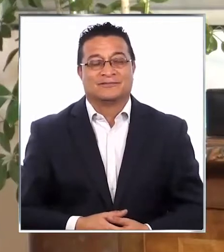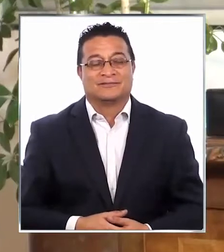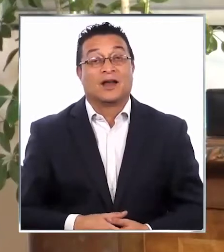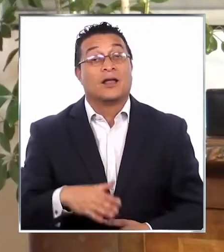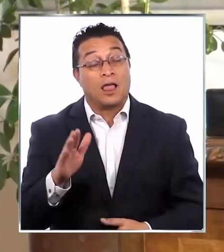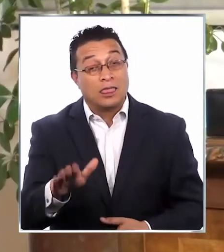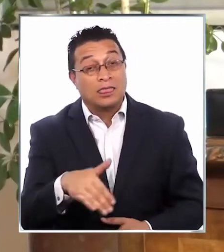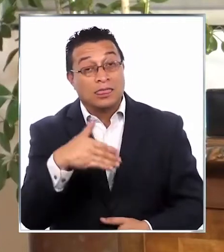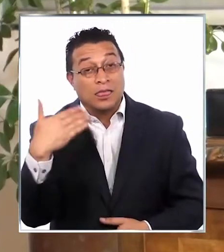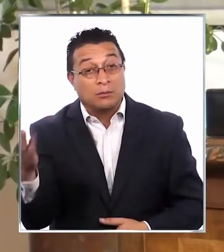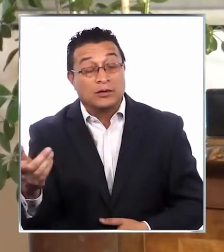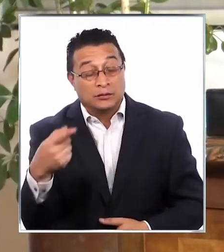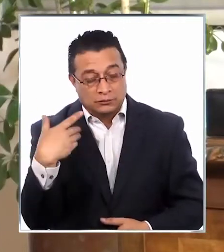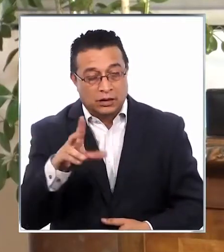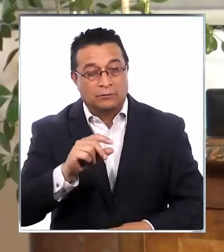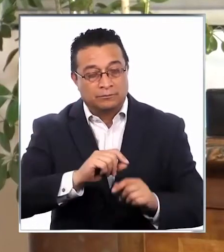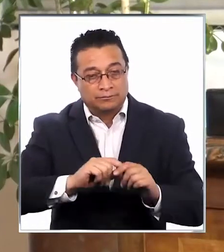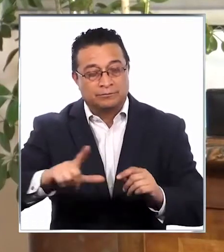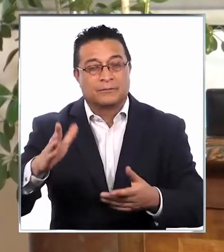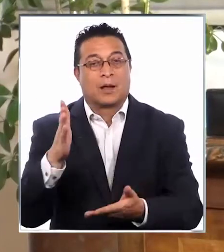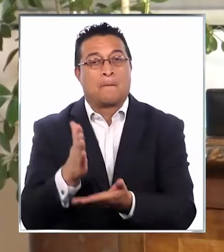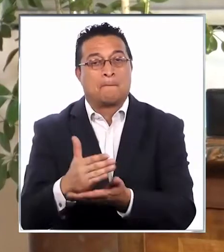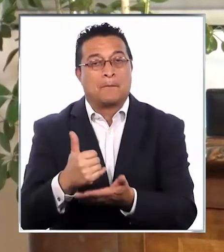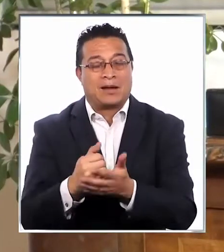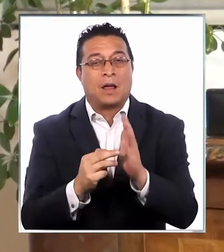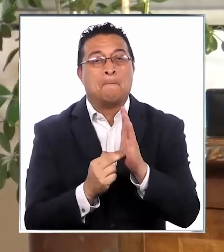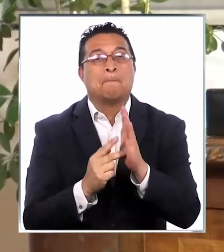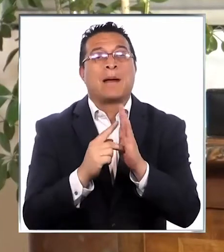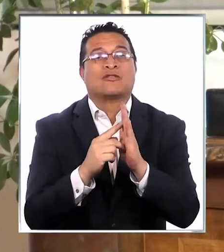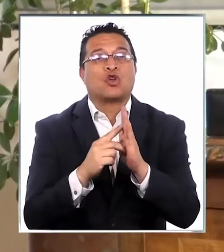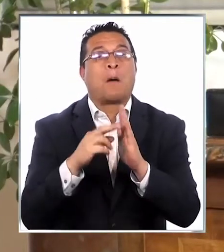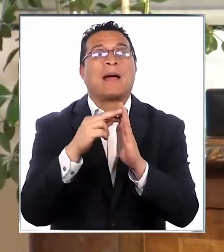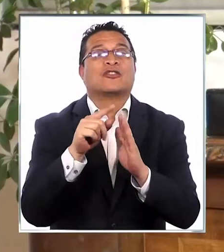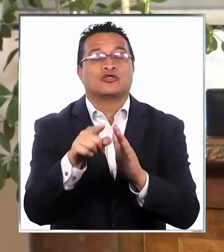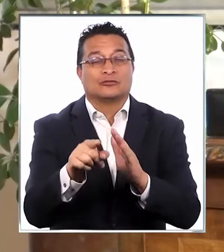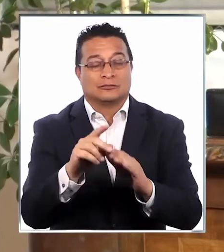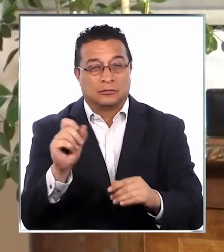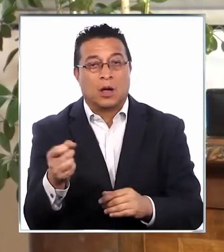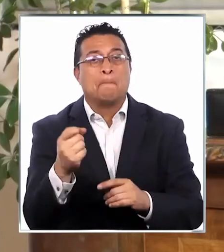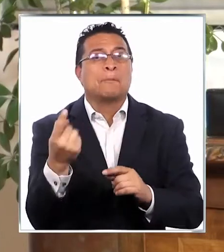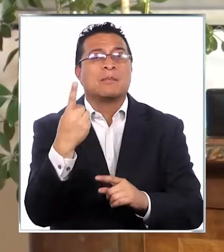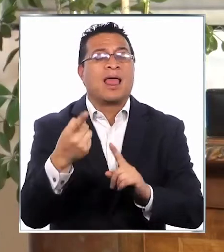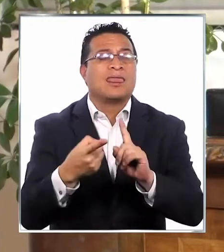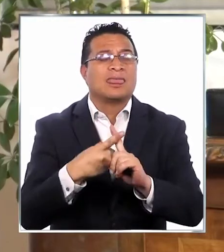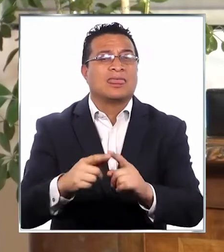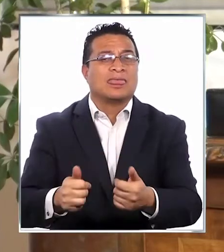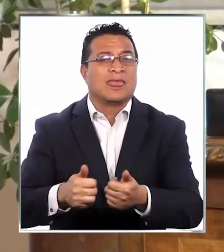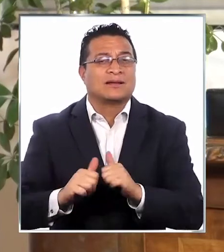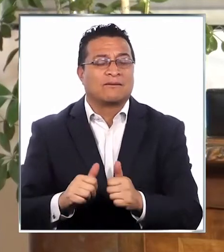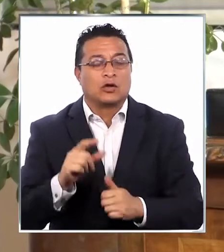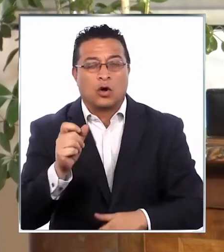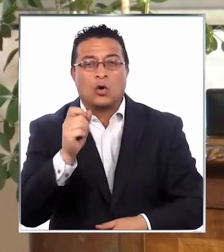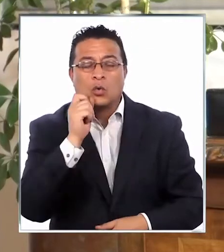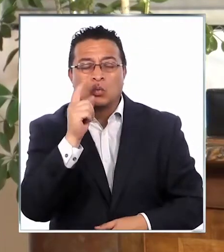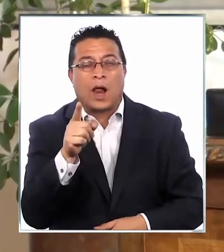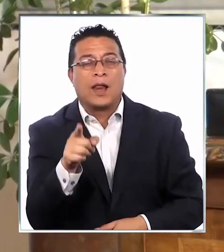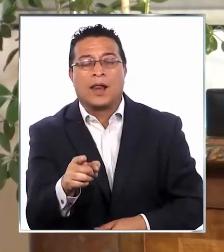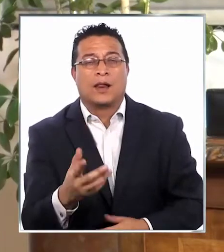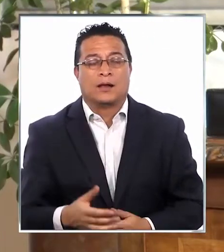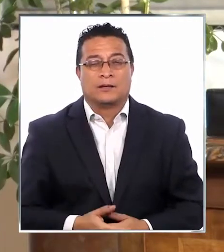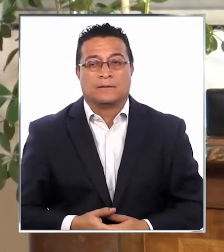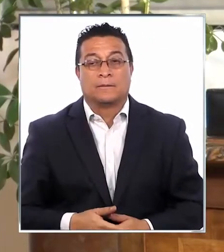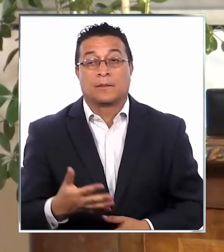Luego de eso se empezó a implementar el plan paso a paso. ¿Cuál fue el principal desafío de esa